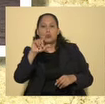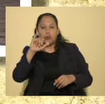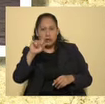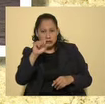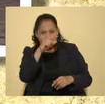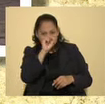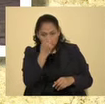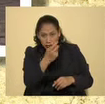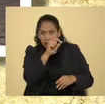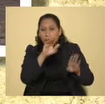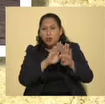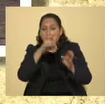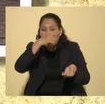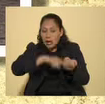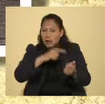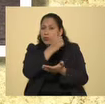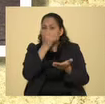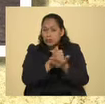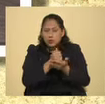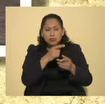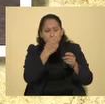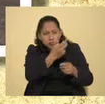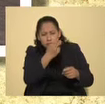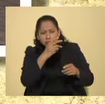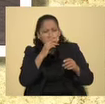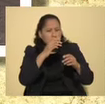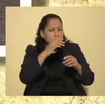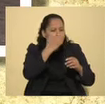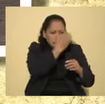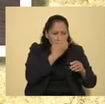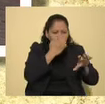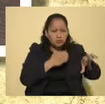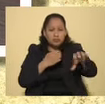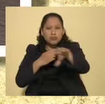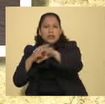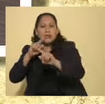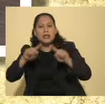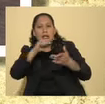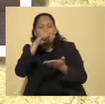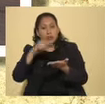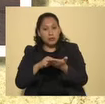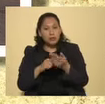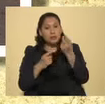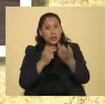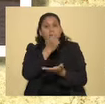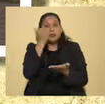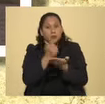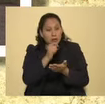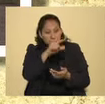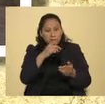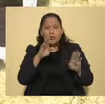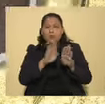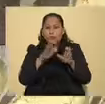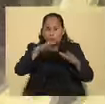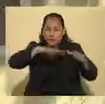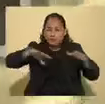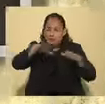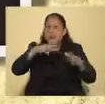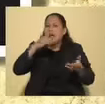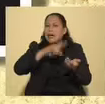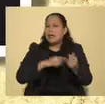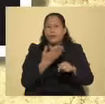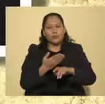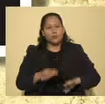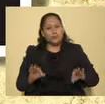lugares del centro de la ciudad. Entonces, bueno, pues sí, digamos que la ciudad misma es un personaje muy importante de la obra. En